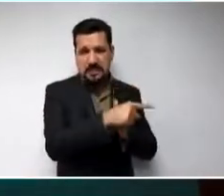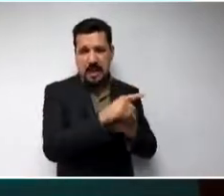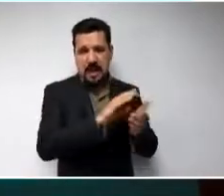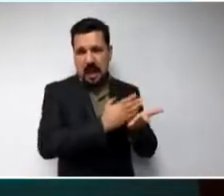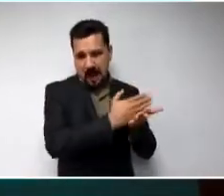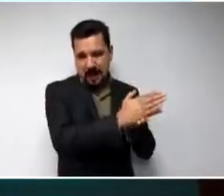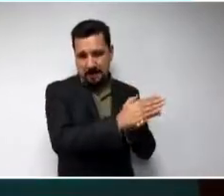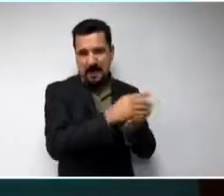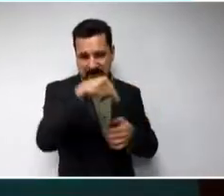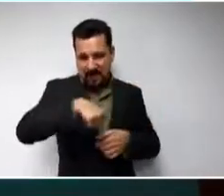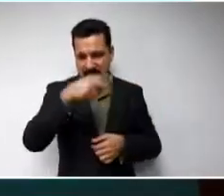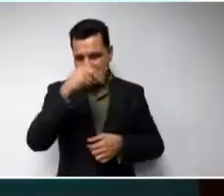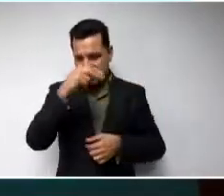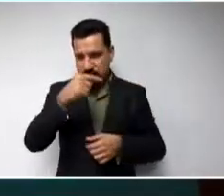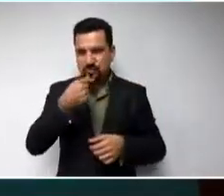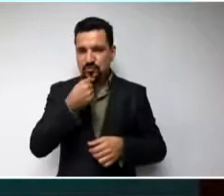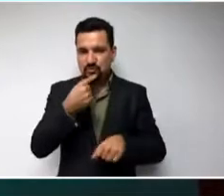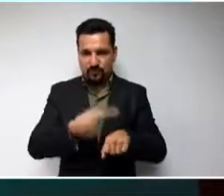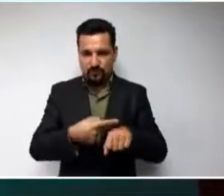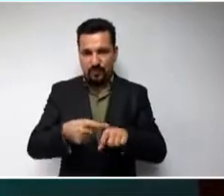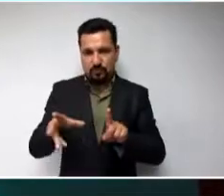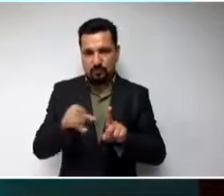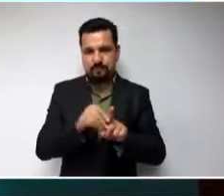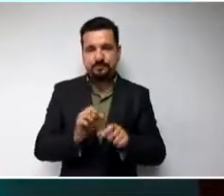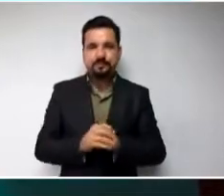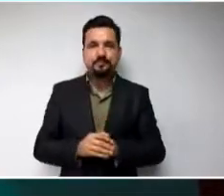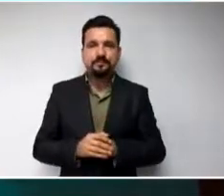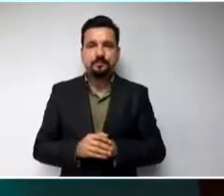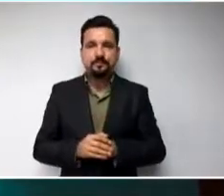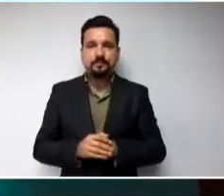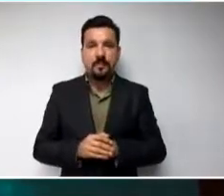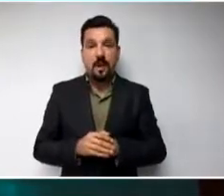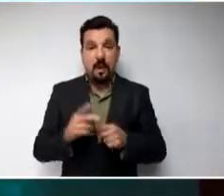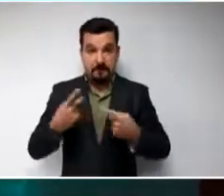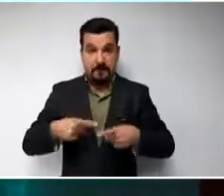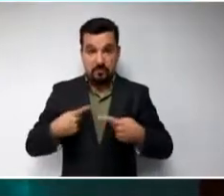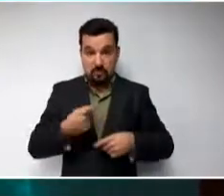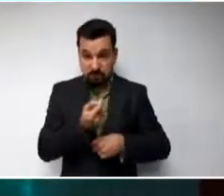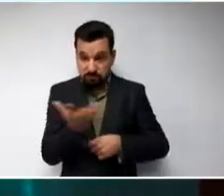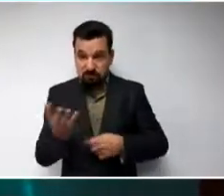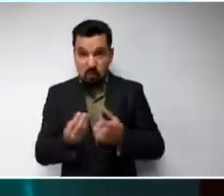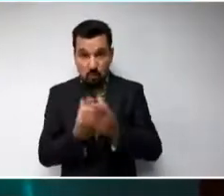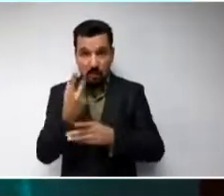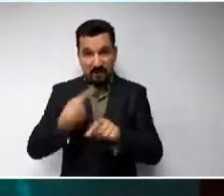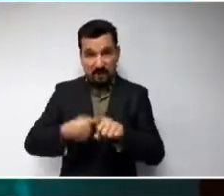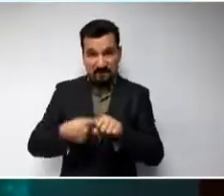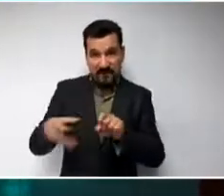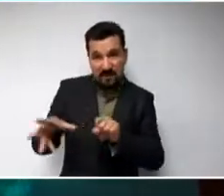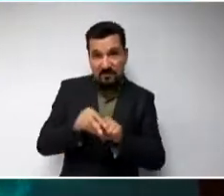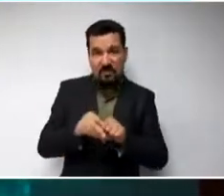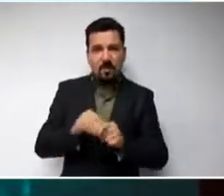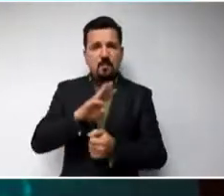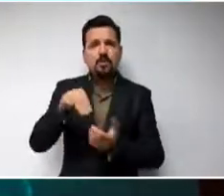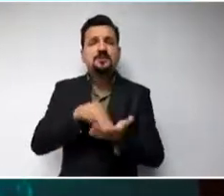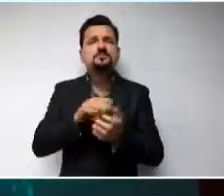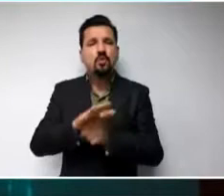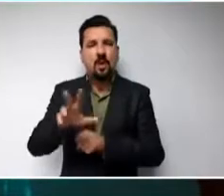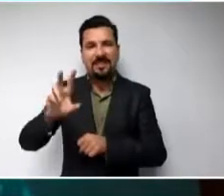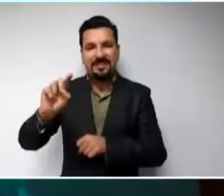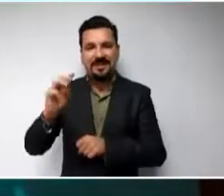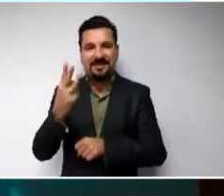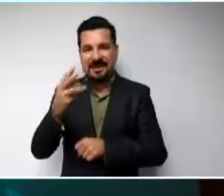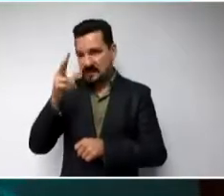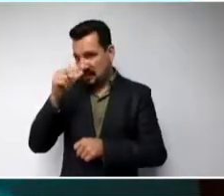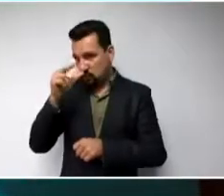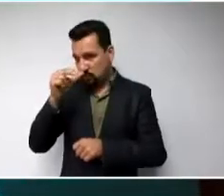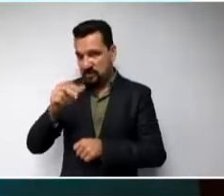hermosillo los casos corresponden a residentes de los municipios de hermosillo 33